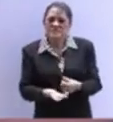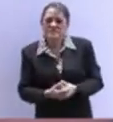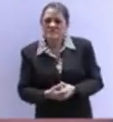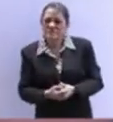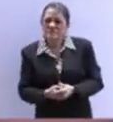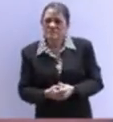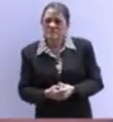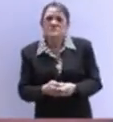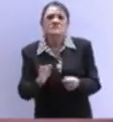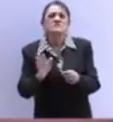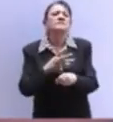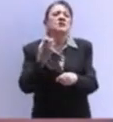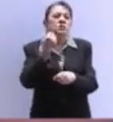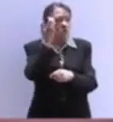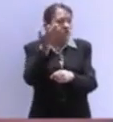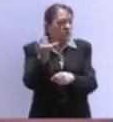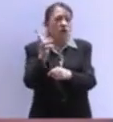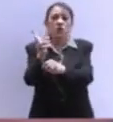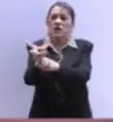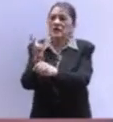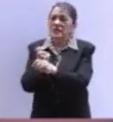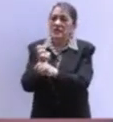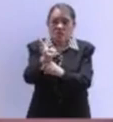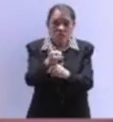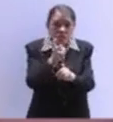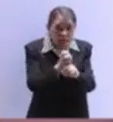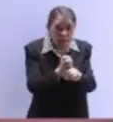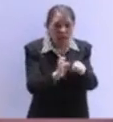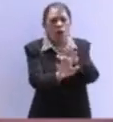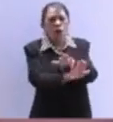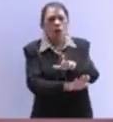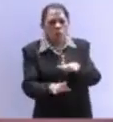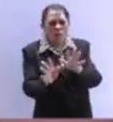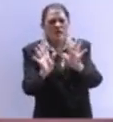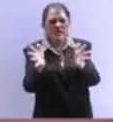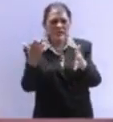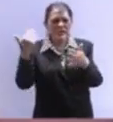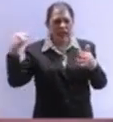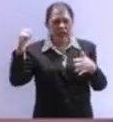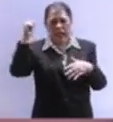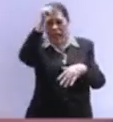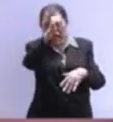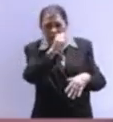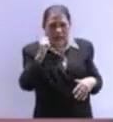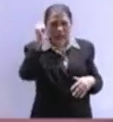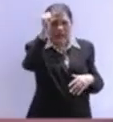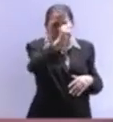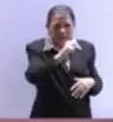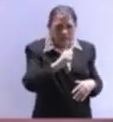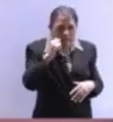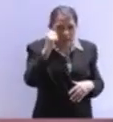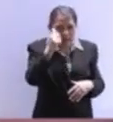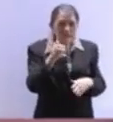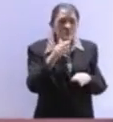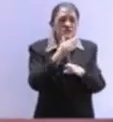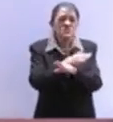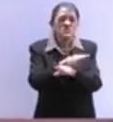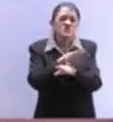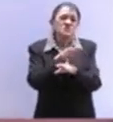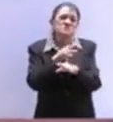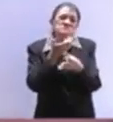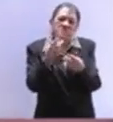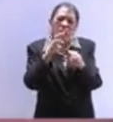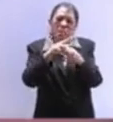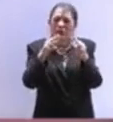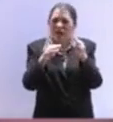los invitamos a que con base en los análisis y los estudios que hay en materia de pobreza en cada